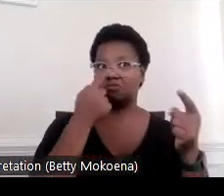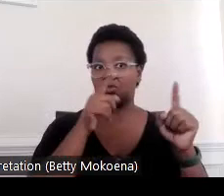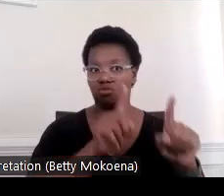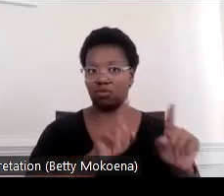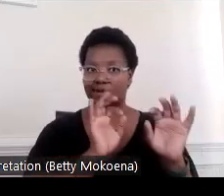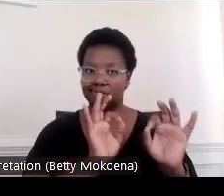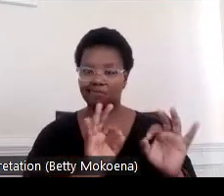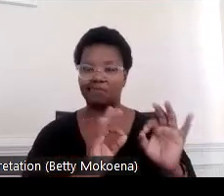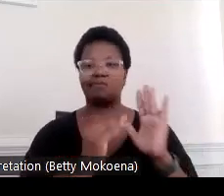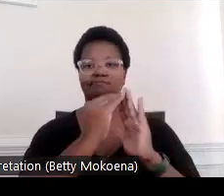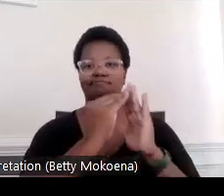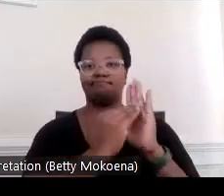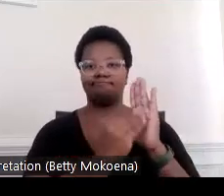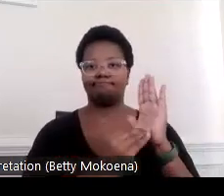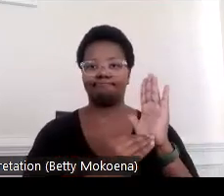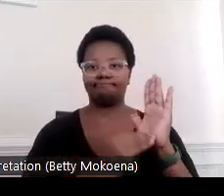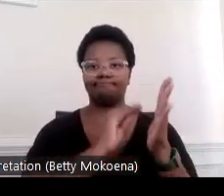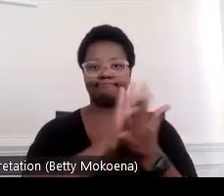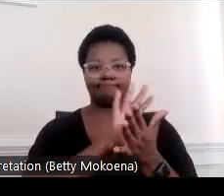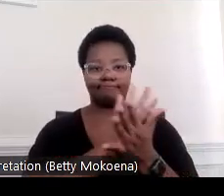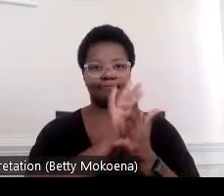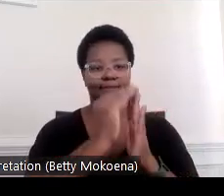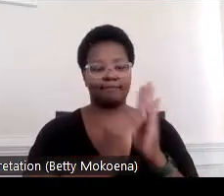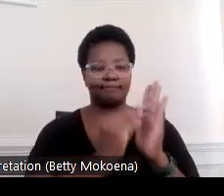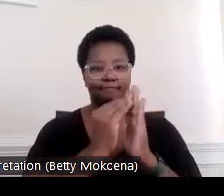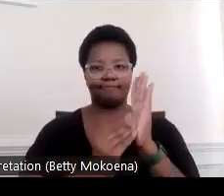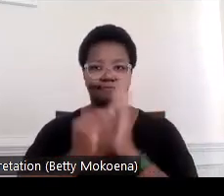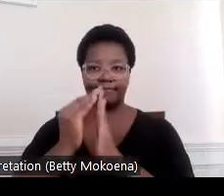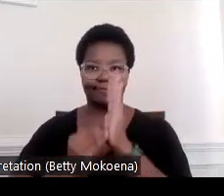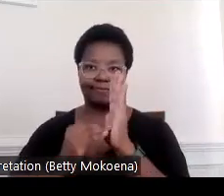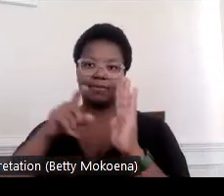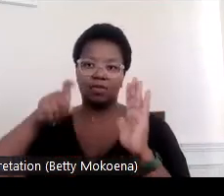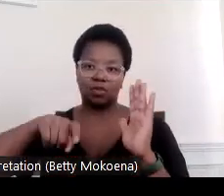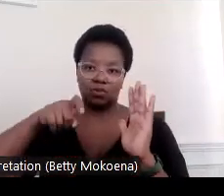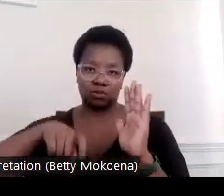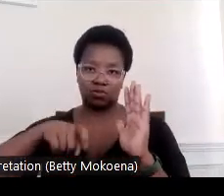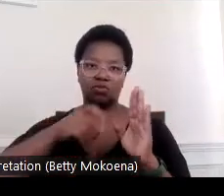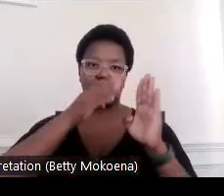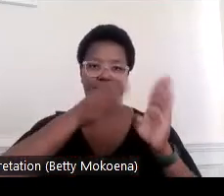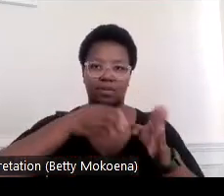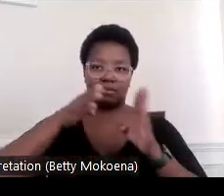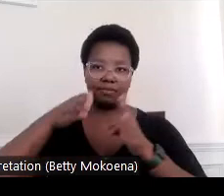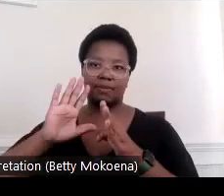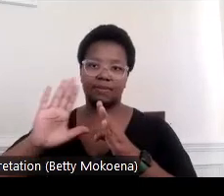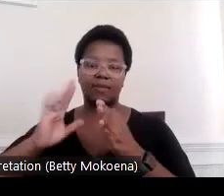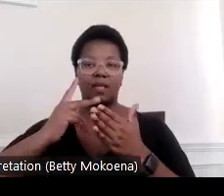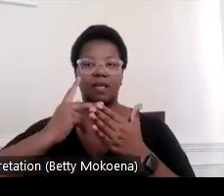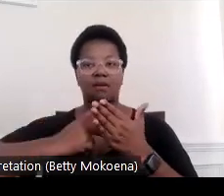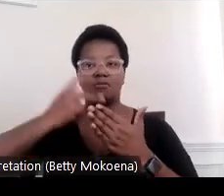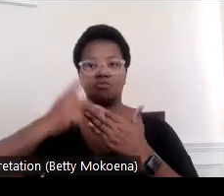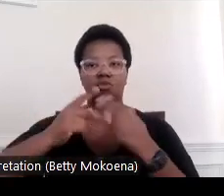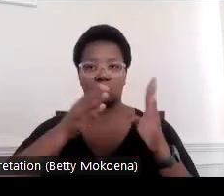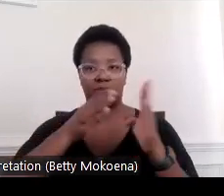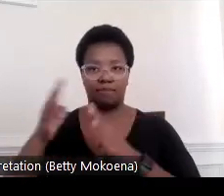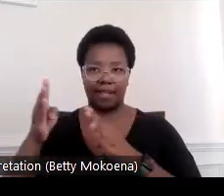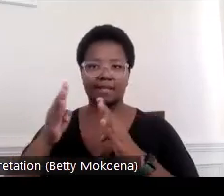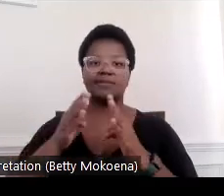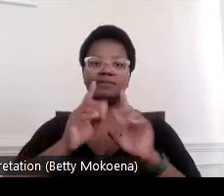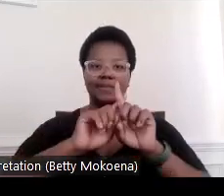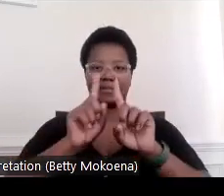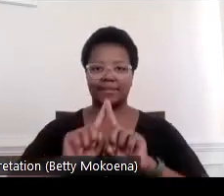y si es que ya hay un acuerdo Entonces debería haber documentación en cada uno de sus planes programa